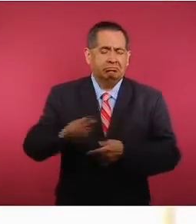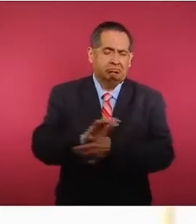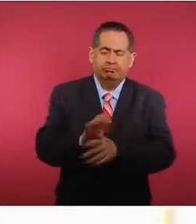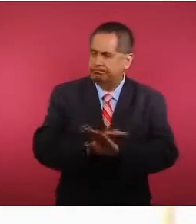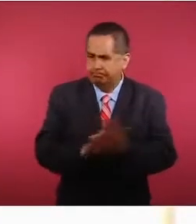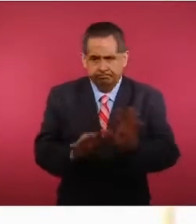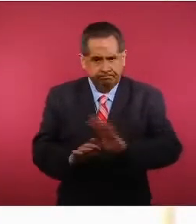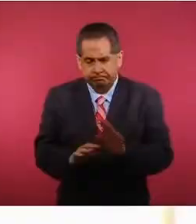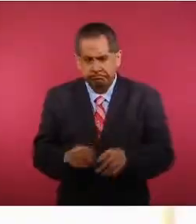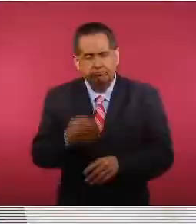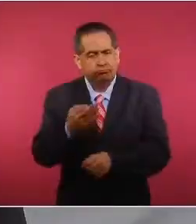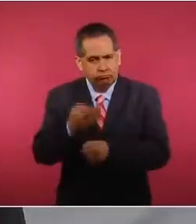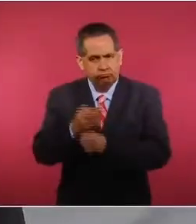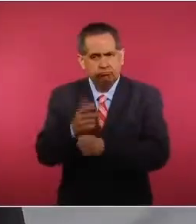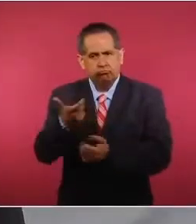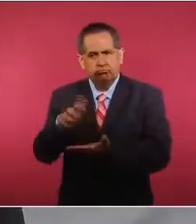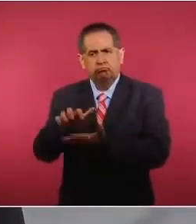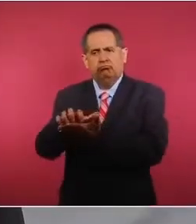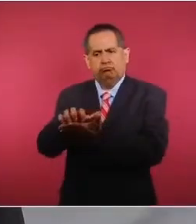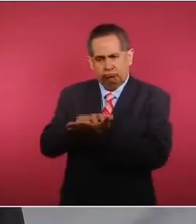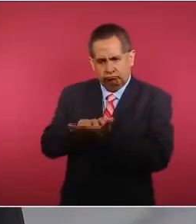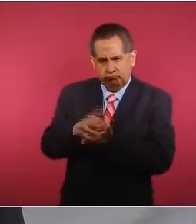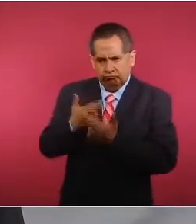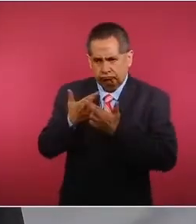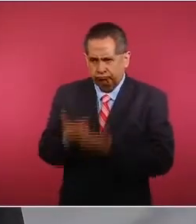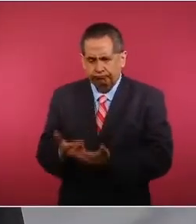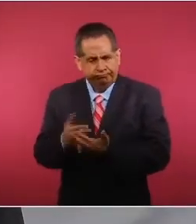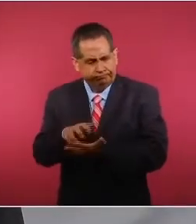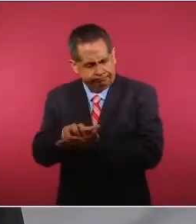Ahora tiene que haber austeridad.